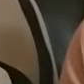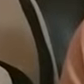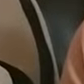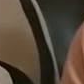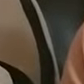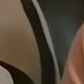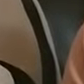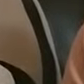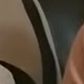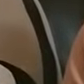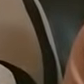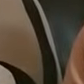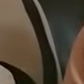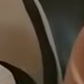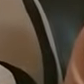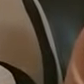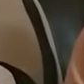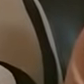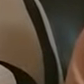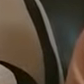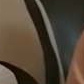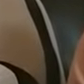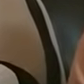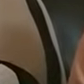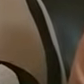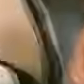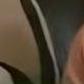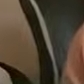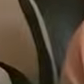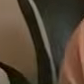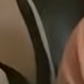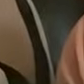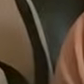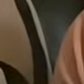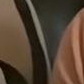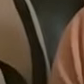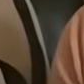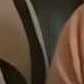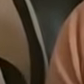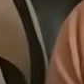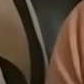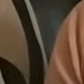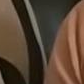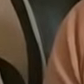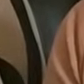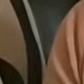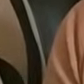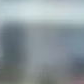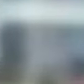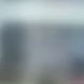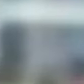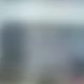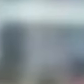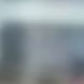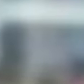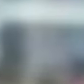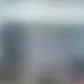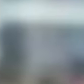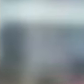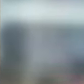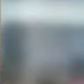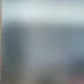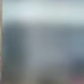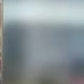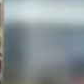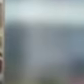las noches al amanecer, él decía, yo voy a sacar la letra, pasa a escuchar. Sacaba la